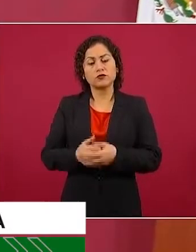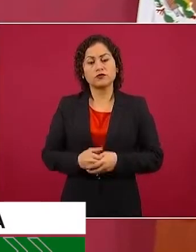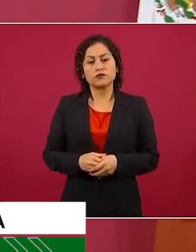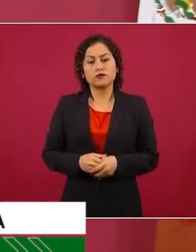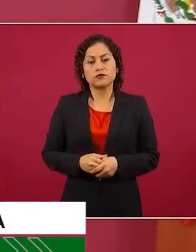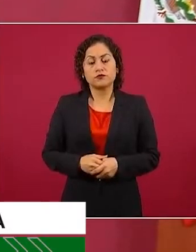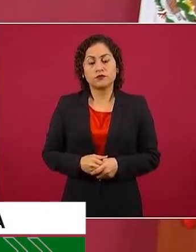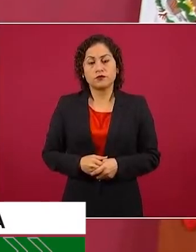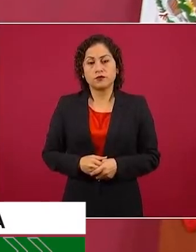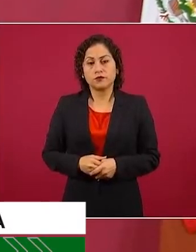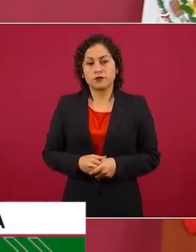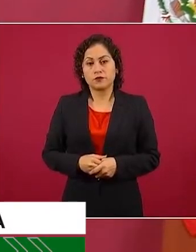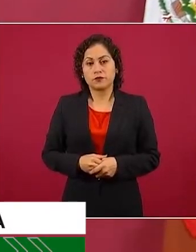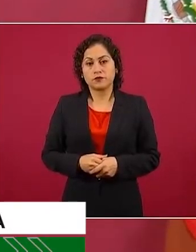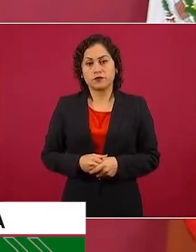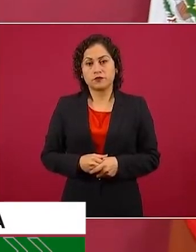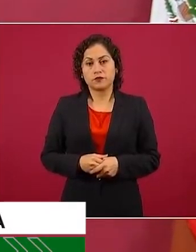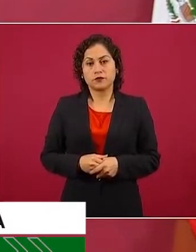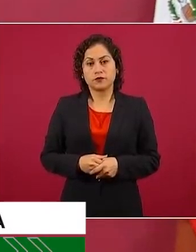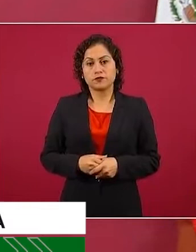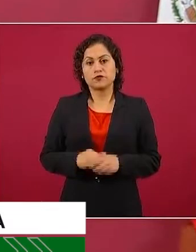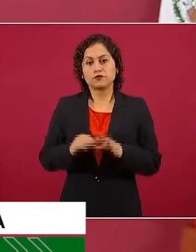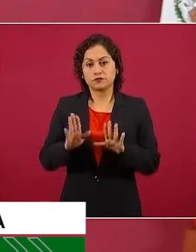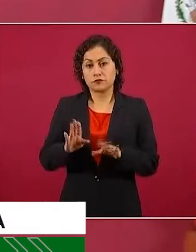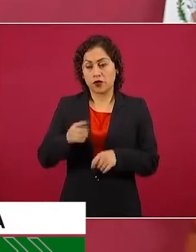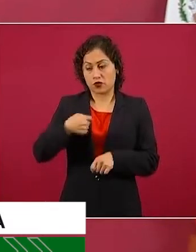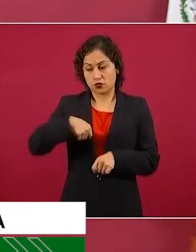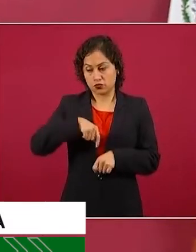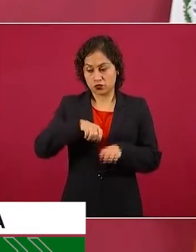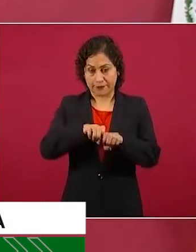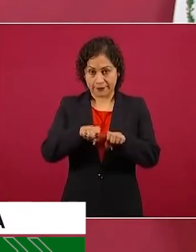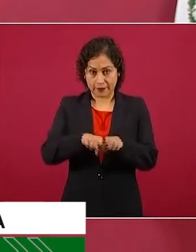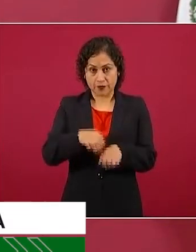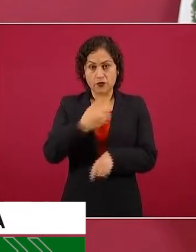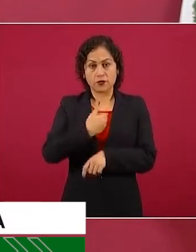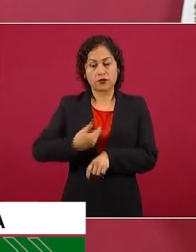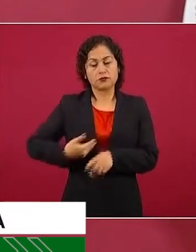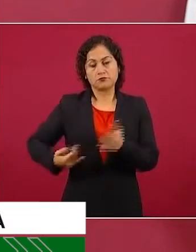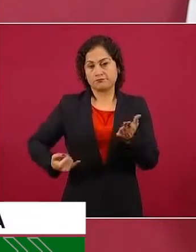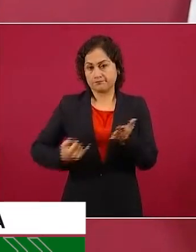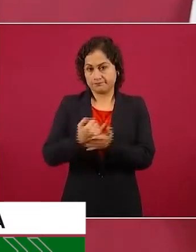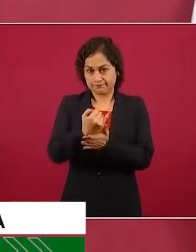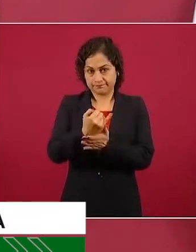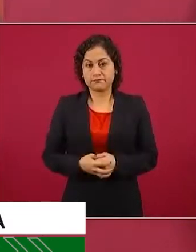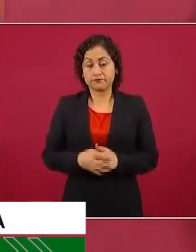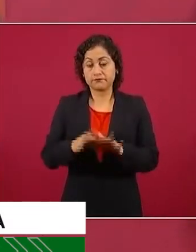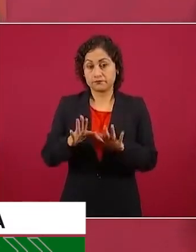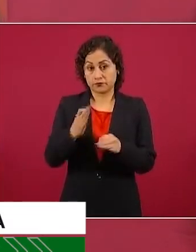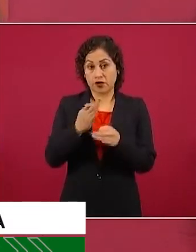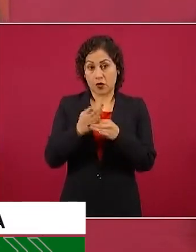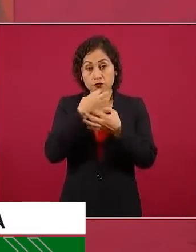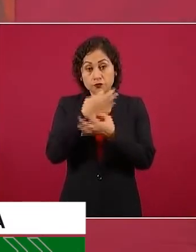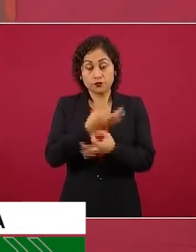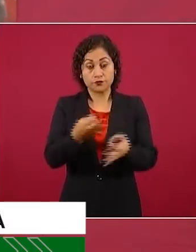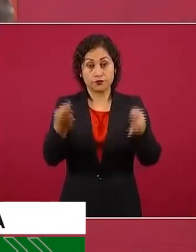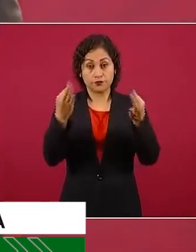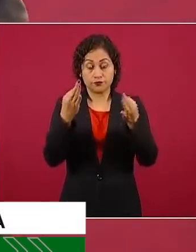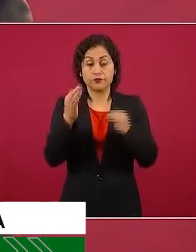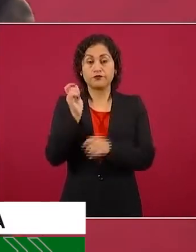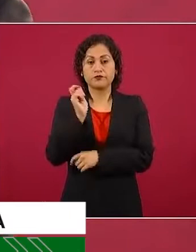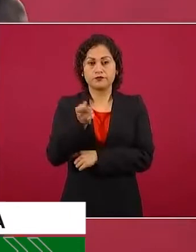lunes nombramientos, entre estos a la nueva Coordinadora General de Puertos y Marina Mercante. Informo que